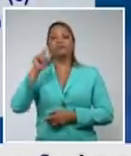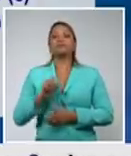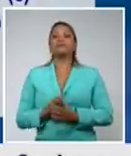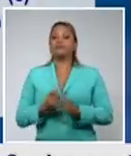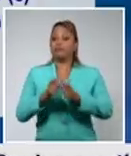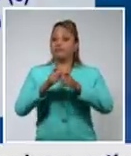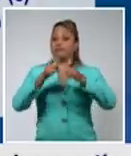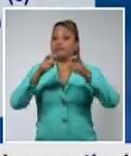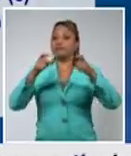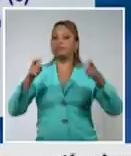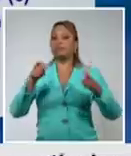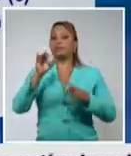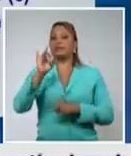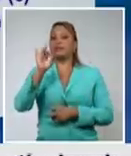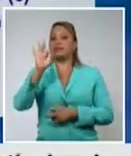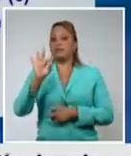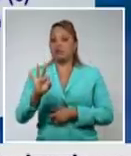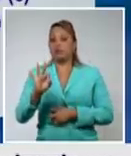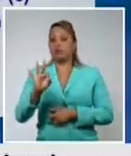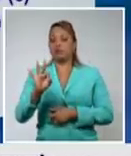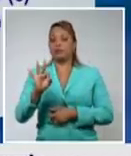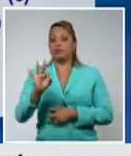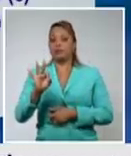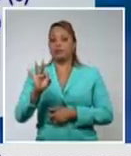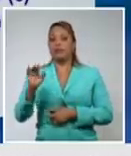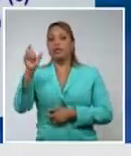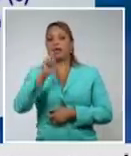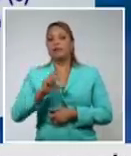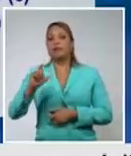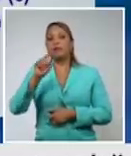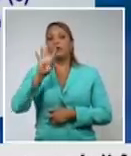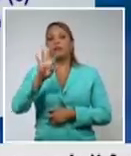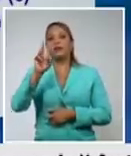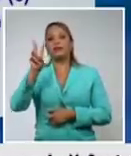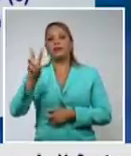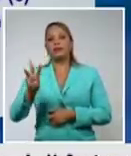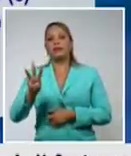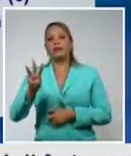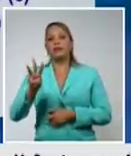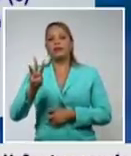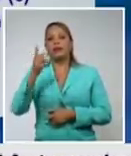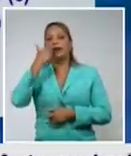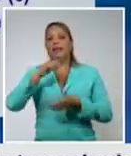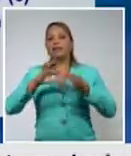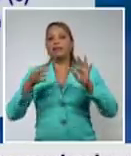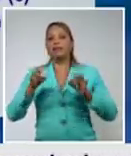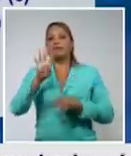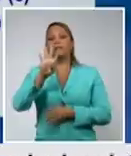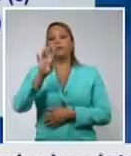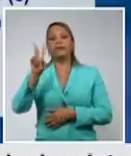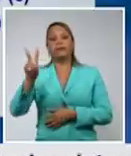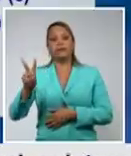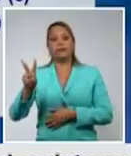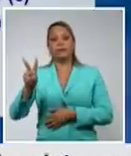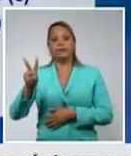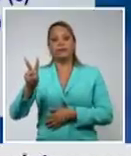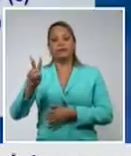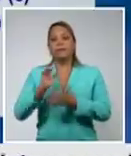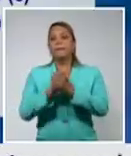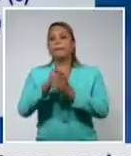incrementando a 78. Camagüey 43, Artemisa 42,